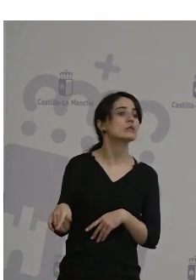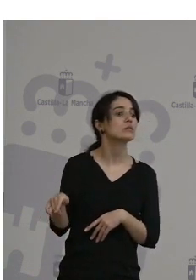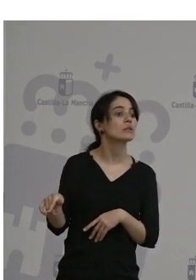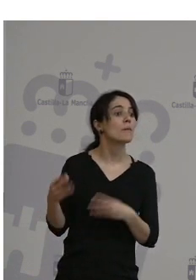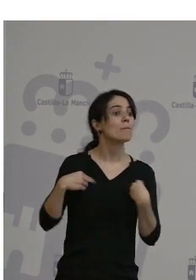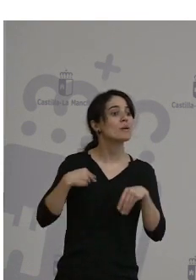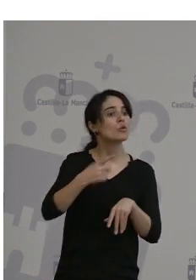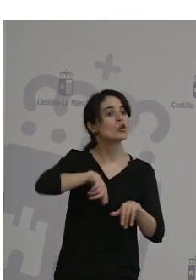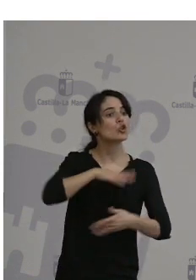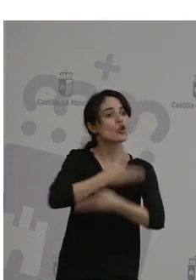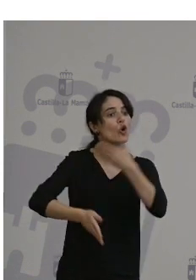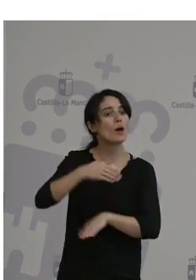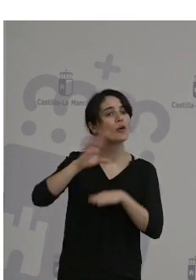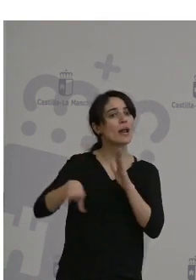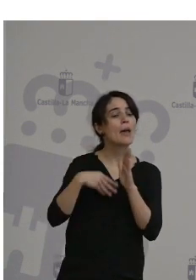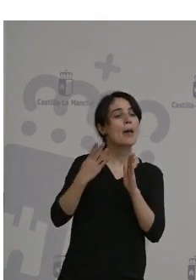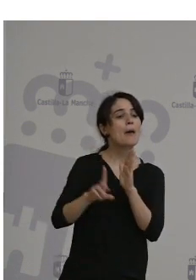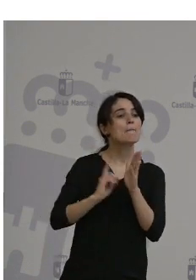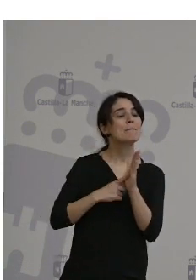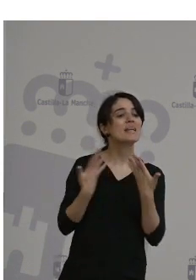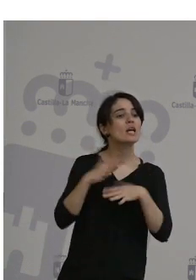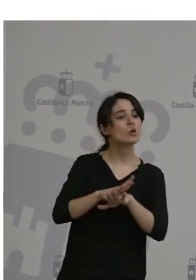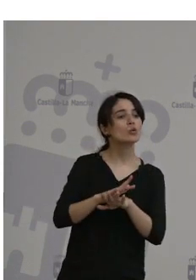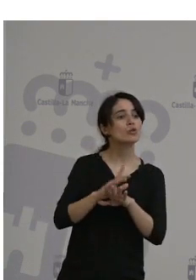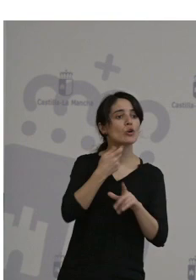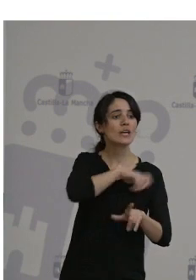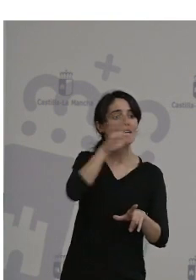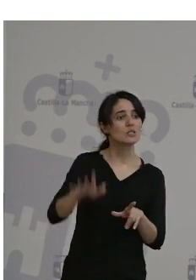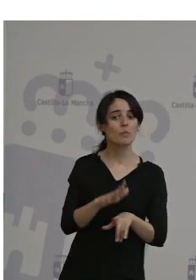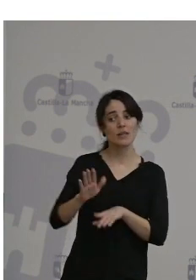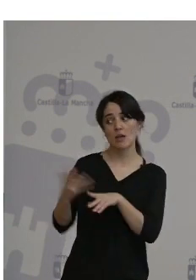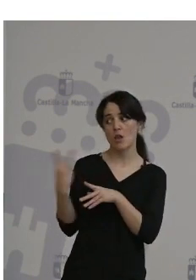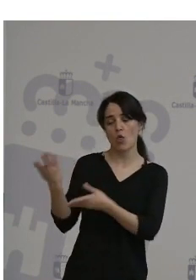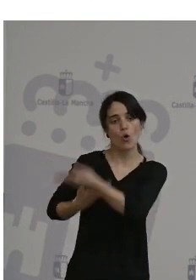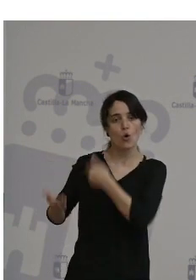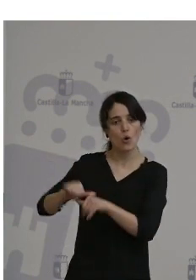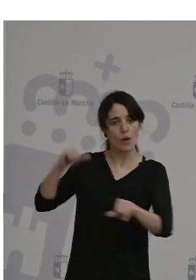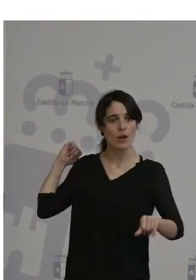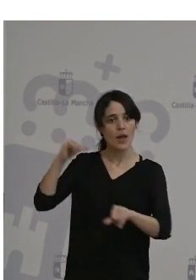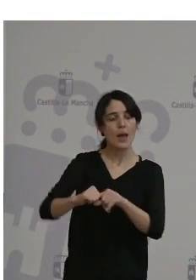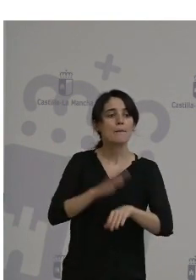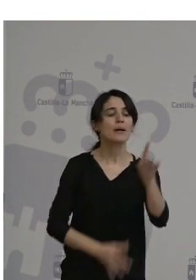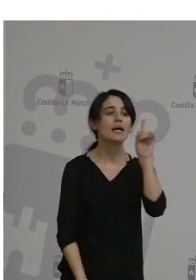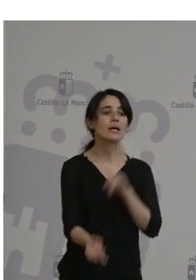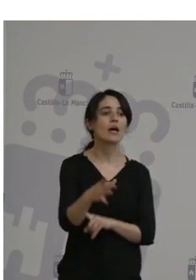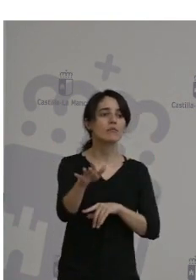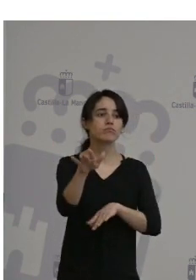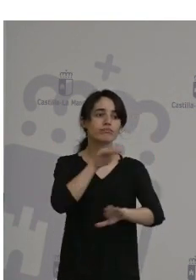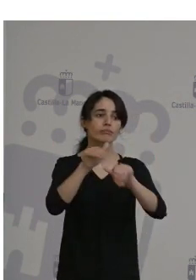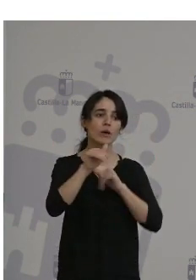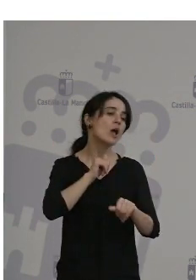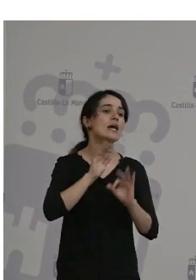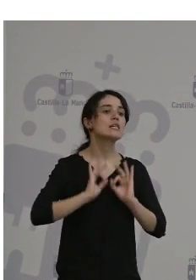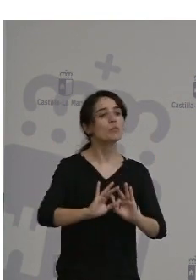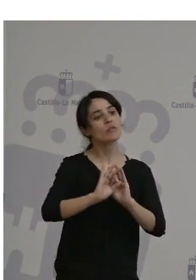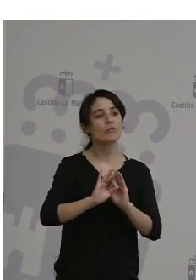desde Plena Inclusión España en las convocatorias de empleo público específicas para personas con discapacidad intelectual y con los que